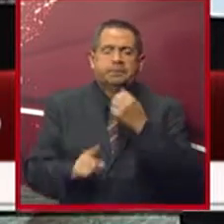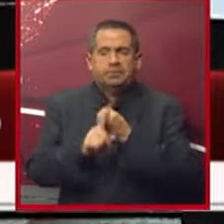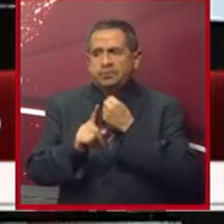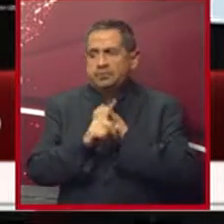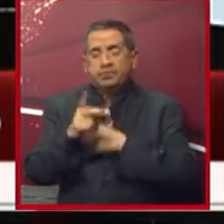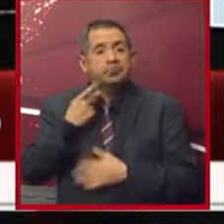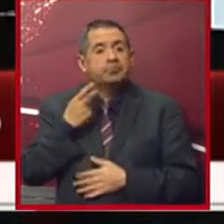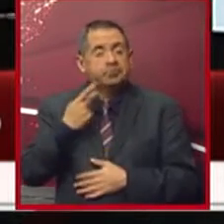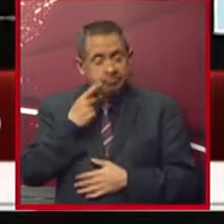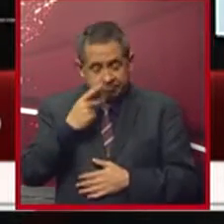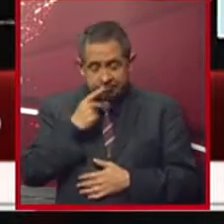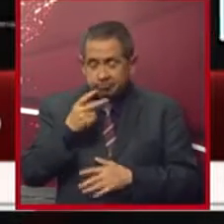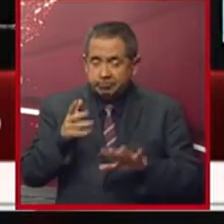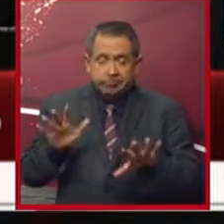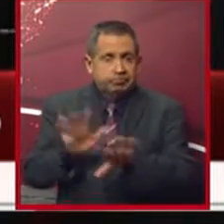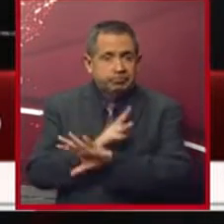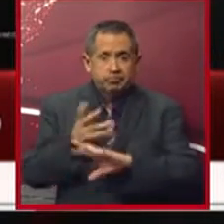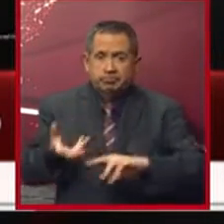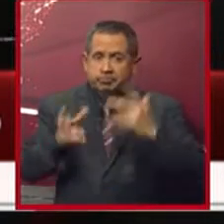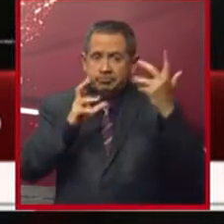el sistema político mexicano.